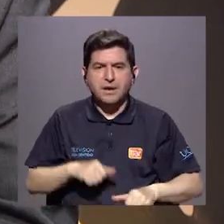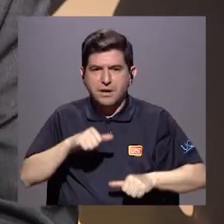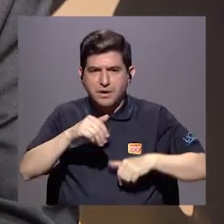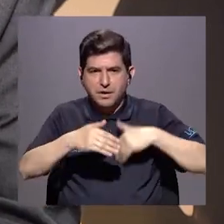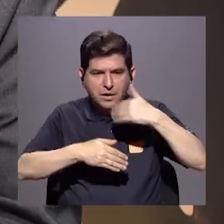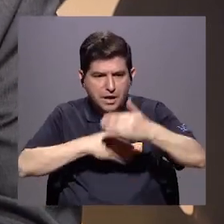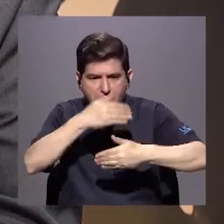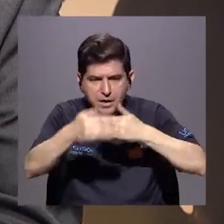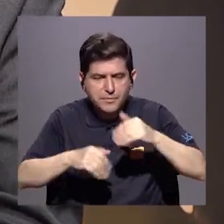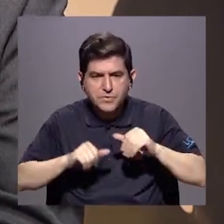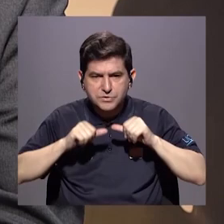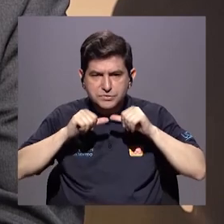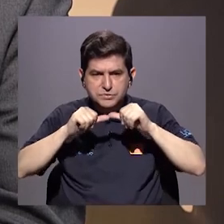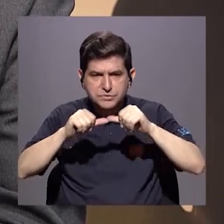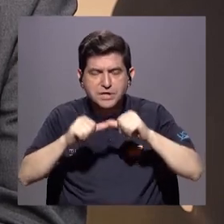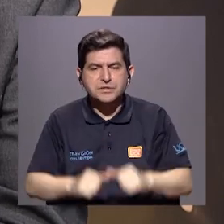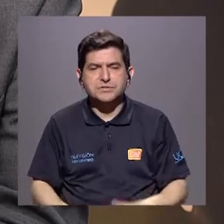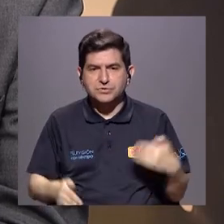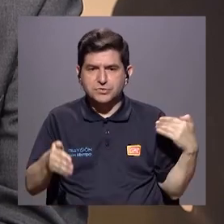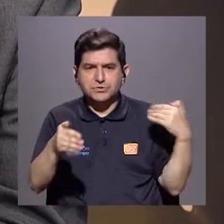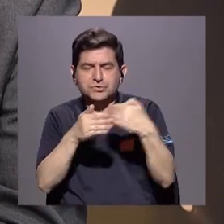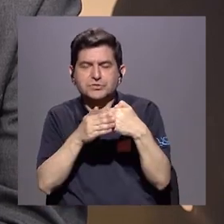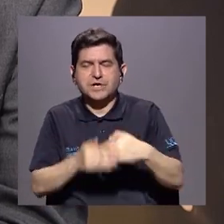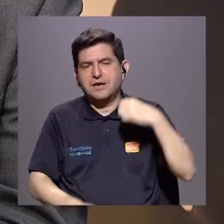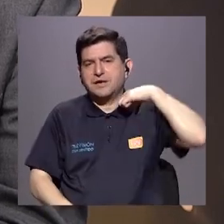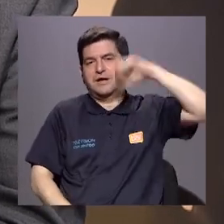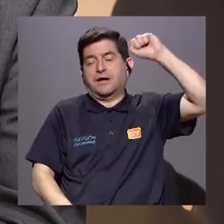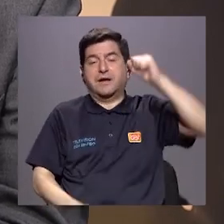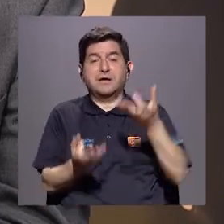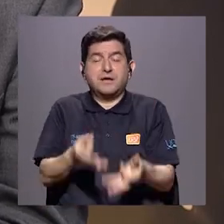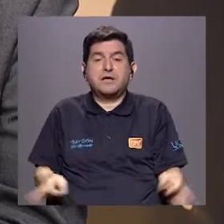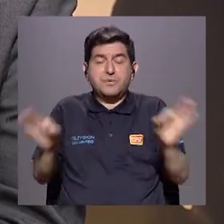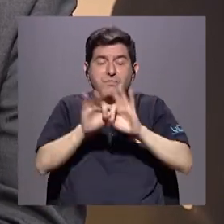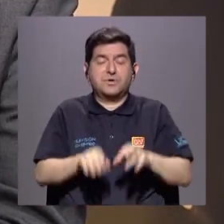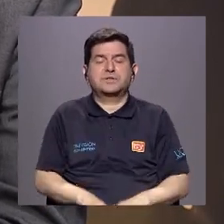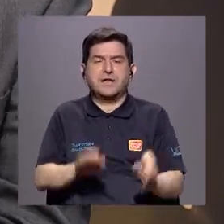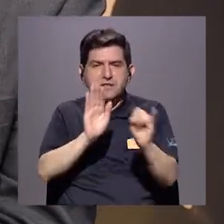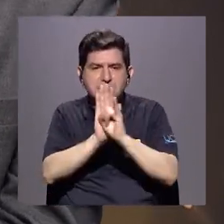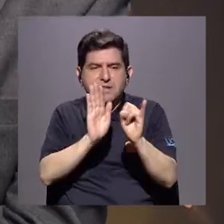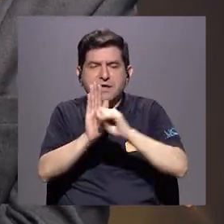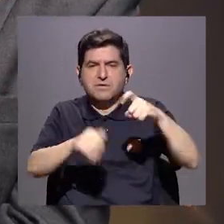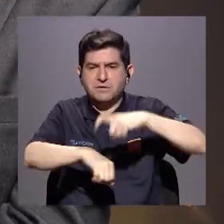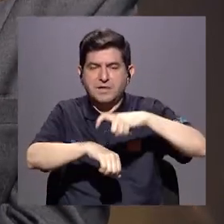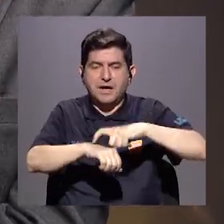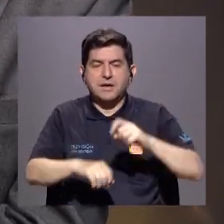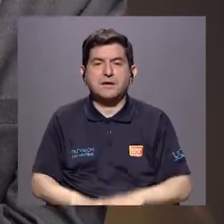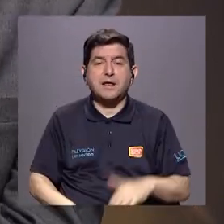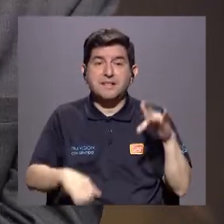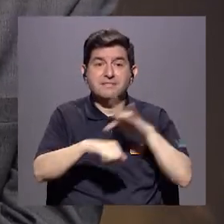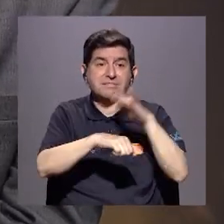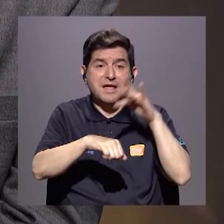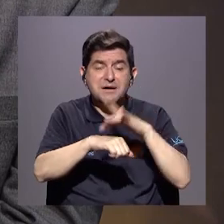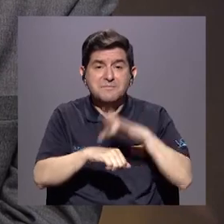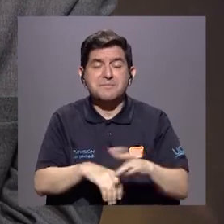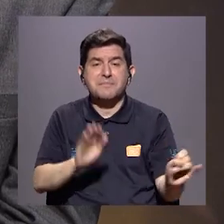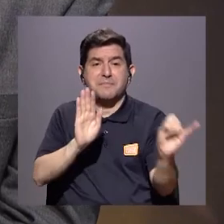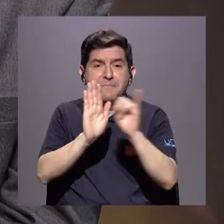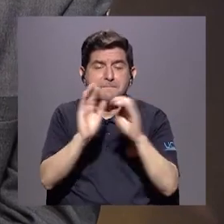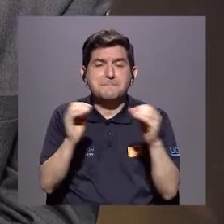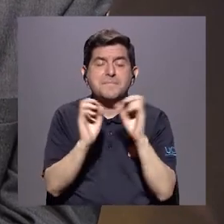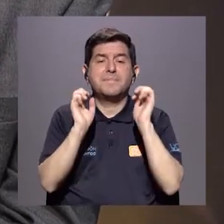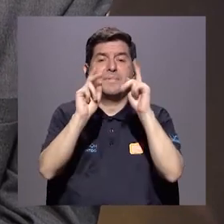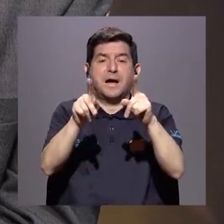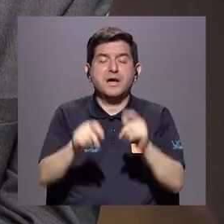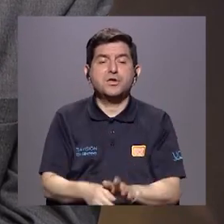continuo empieza acercarnos al suicidio por eso es tan importante identificar estos momentos porque entre más temprano identifiquemos el suicidio